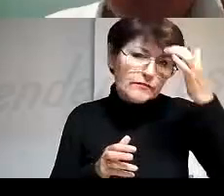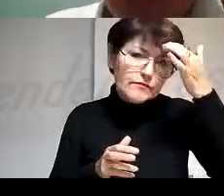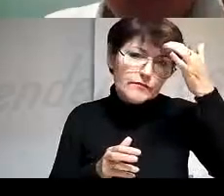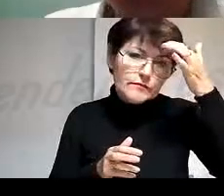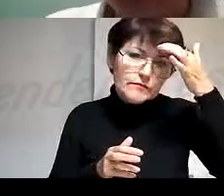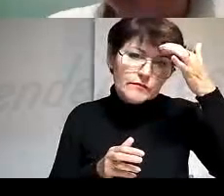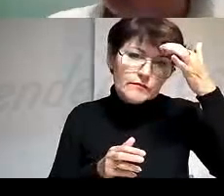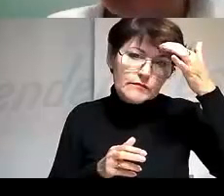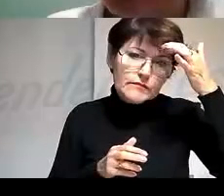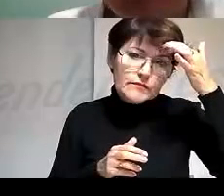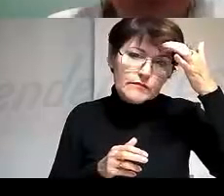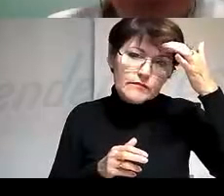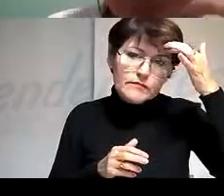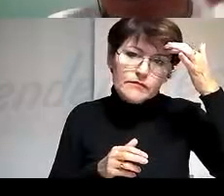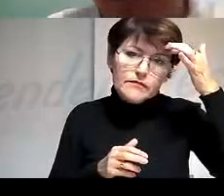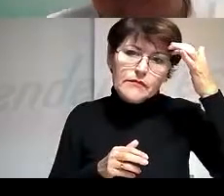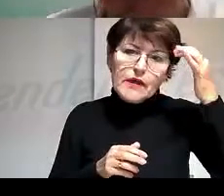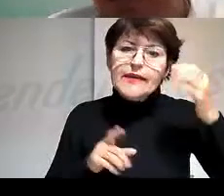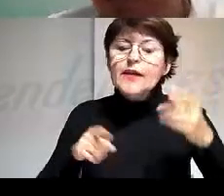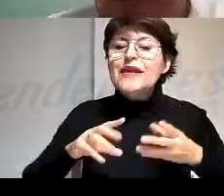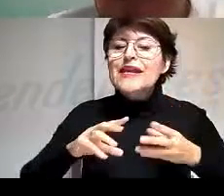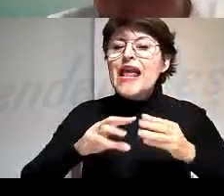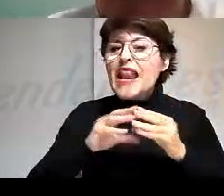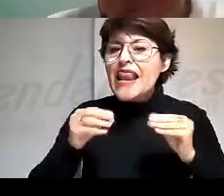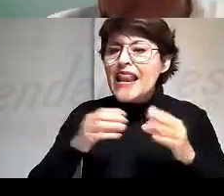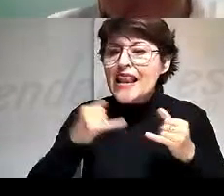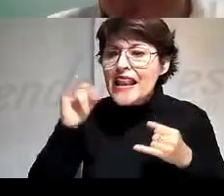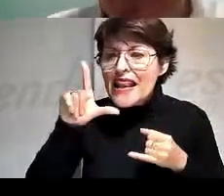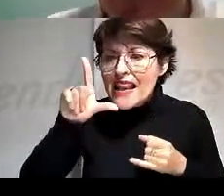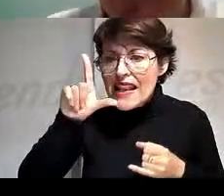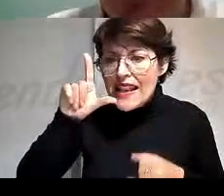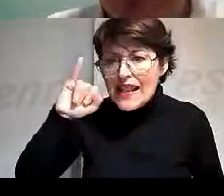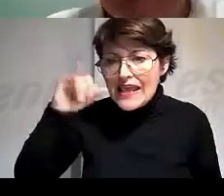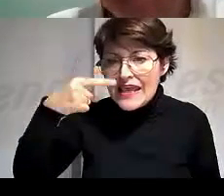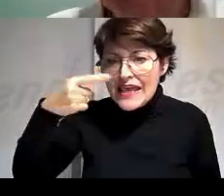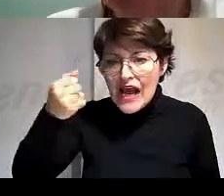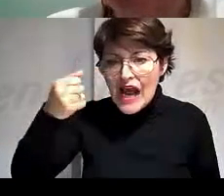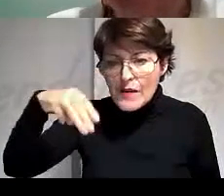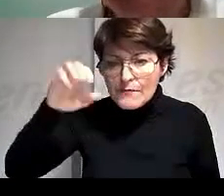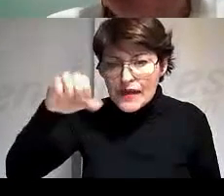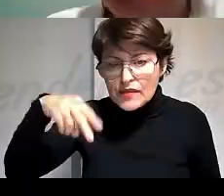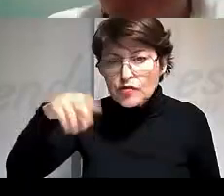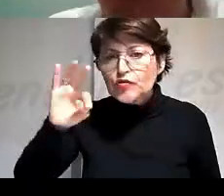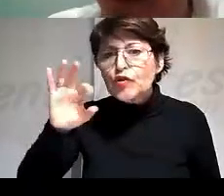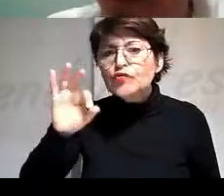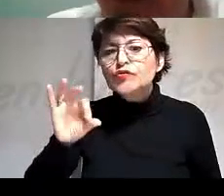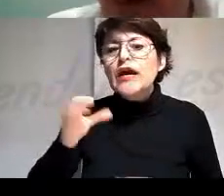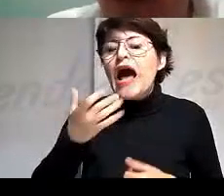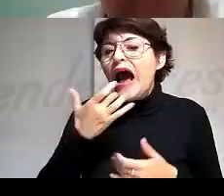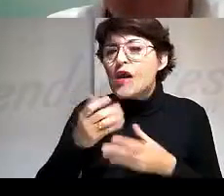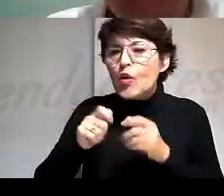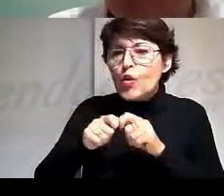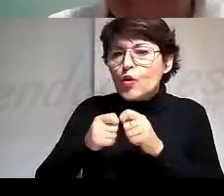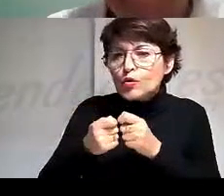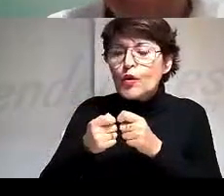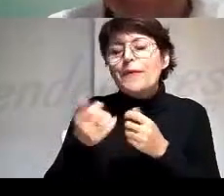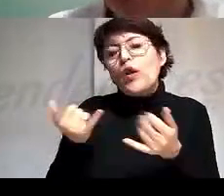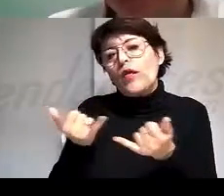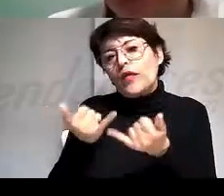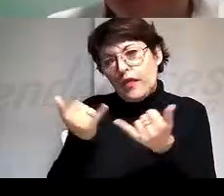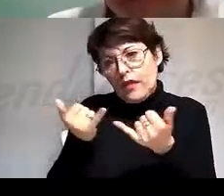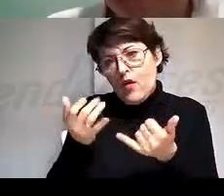musculatura. Lesiones de ligamentos y tendones, aquí la función de la Gaulteria sería importante, siempre que sea una lesión parcial.